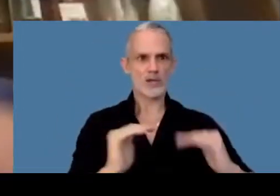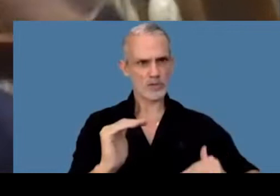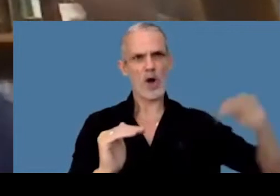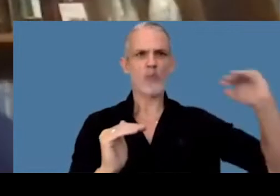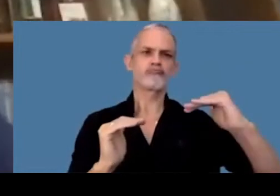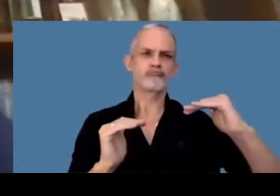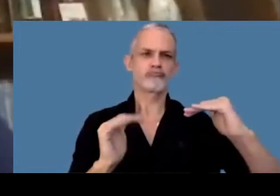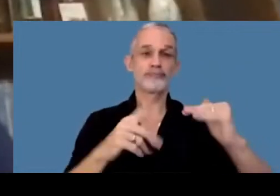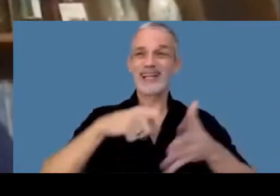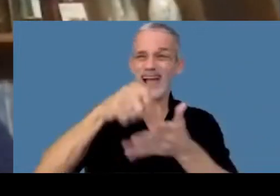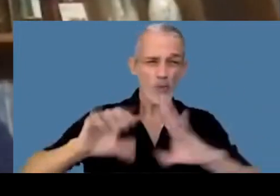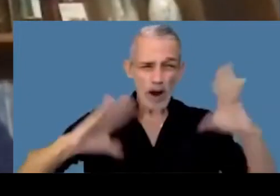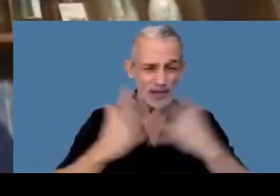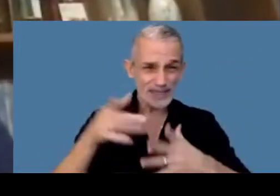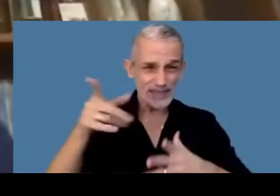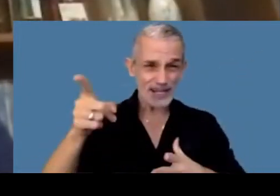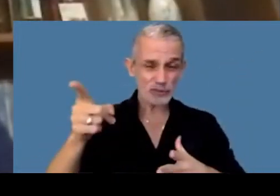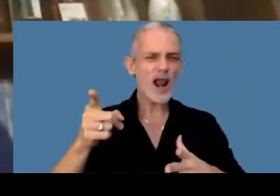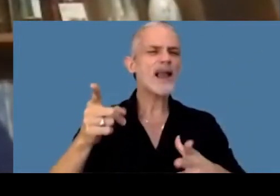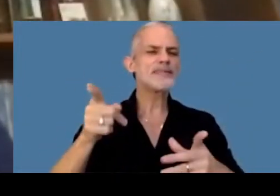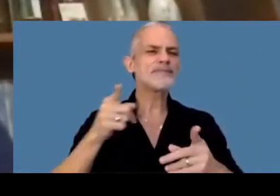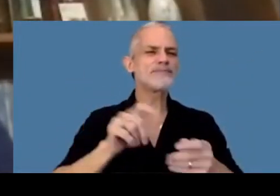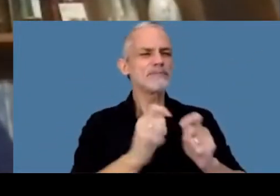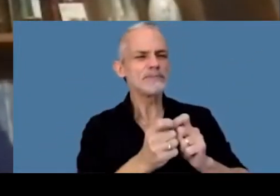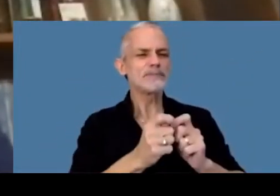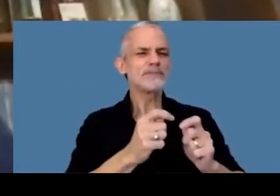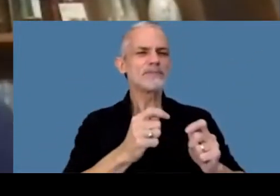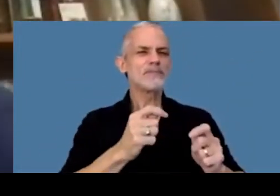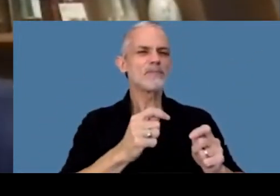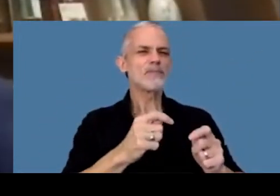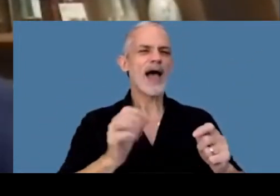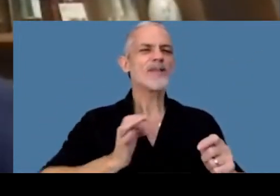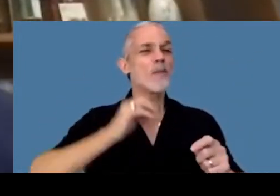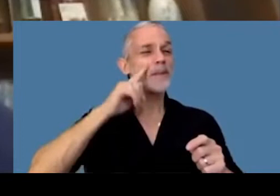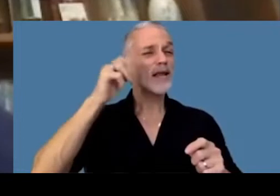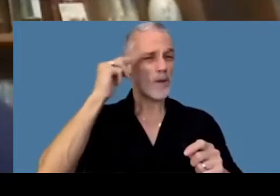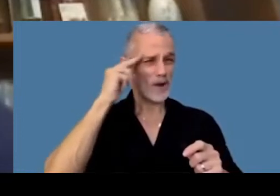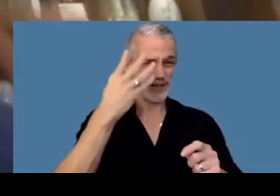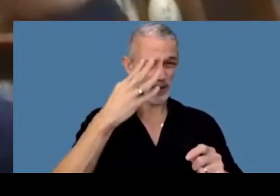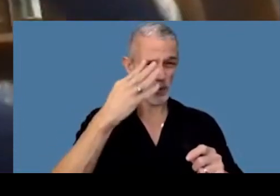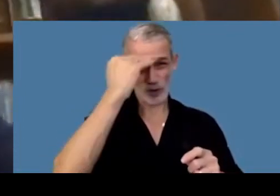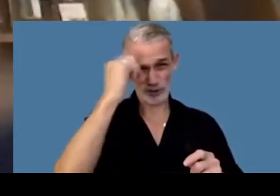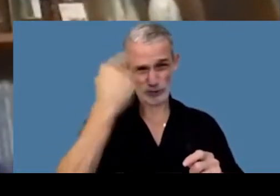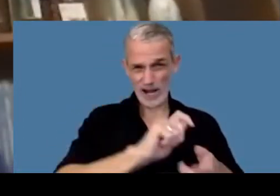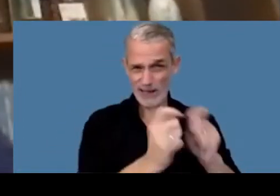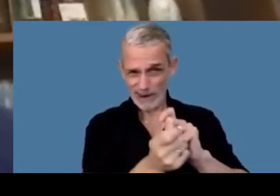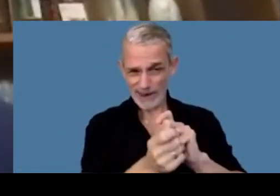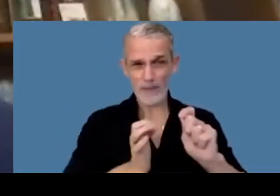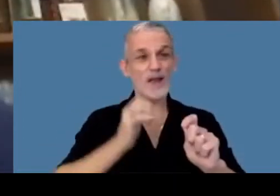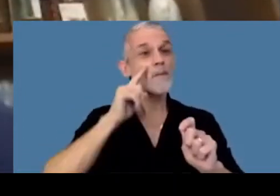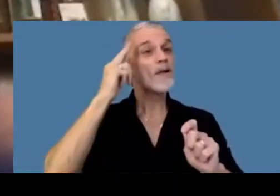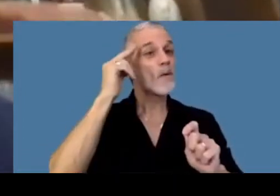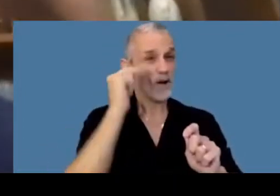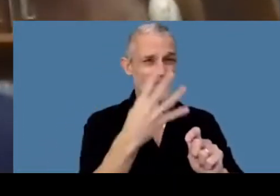tratados internacionales después de la reforma del año 94, la reforma constitucional, me refiero, la Constitución les